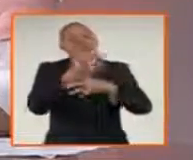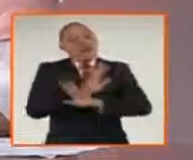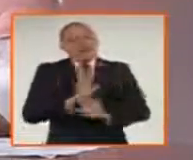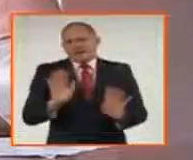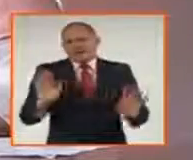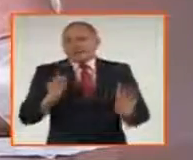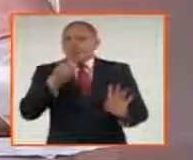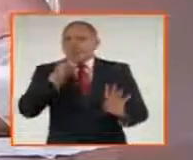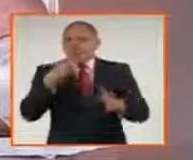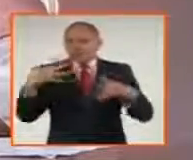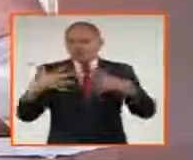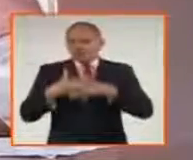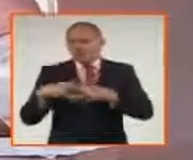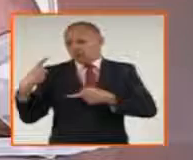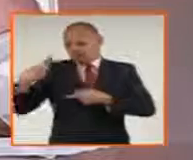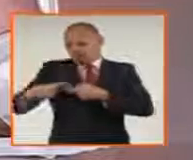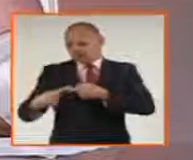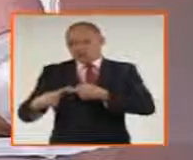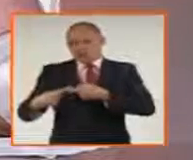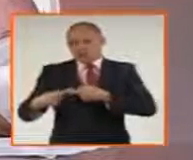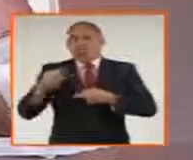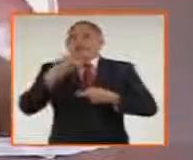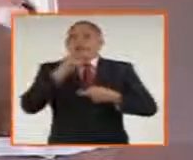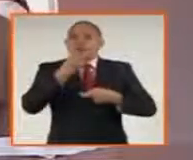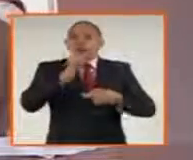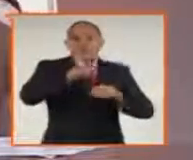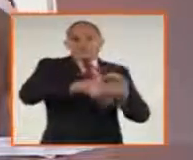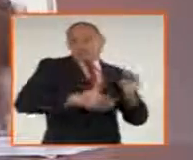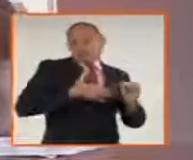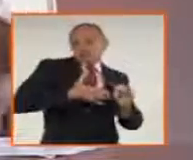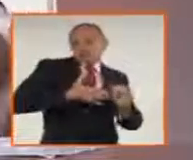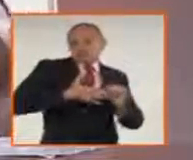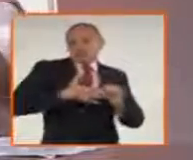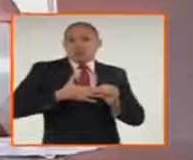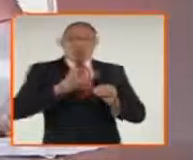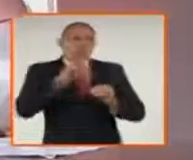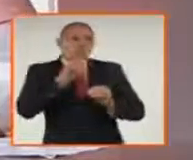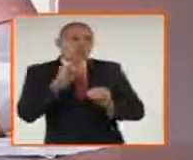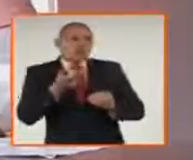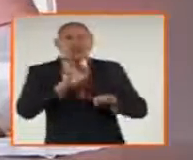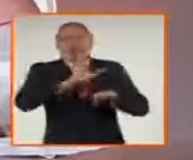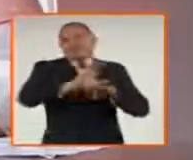suman también los de las uniones de hecho afectiva, lo que llamamos cuñados.